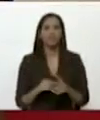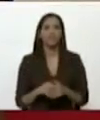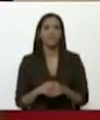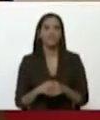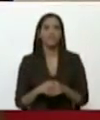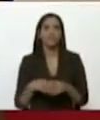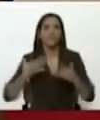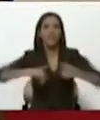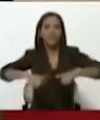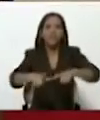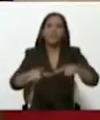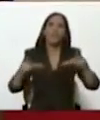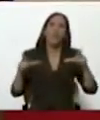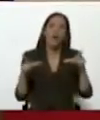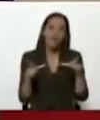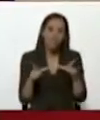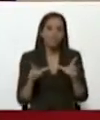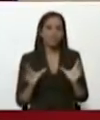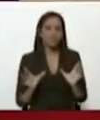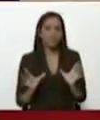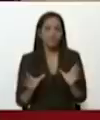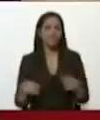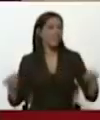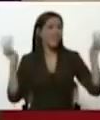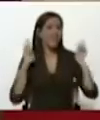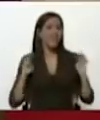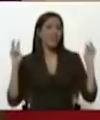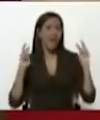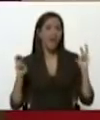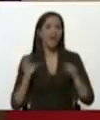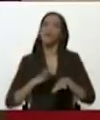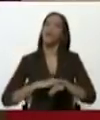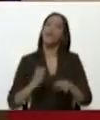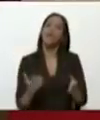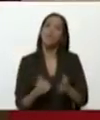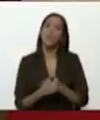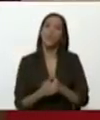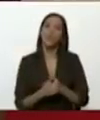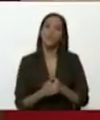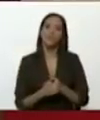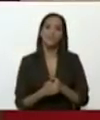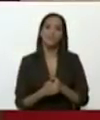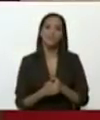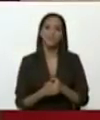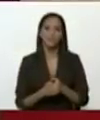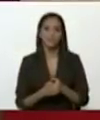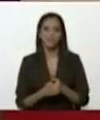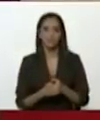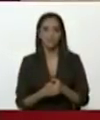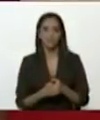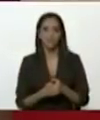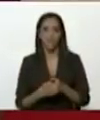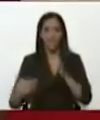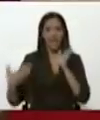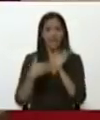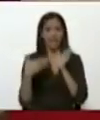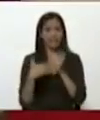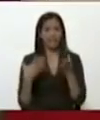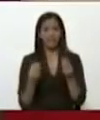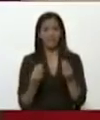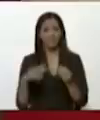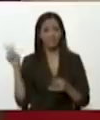una situación, ¿no? Es extraño el por qué el señor Jaime Bailey ataca tanto a